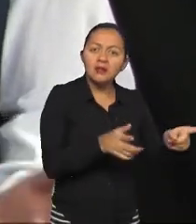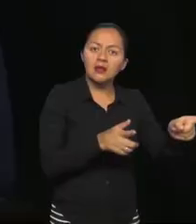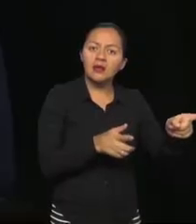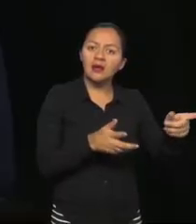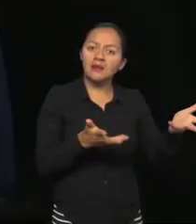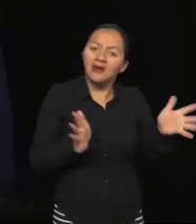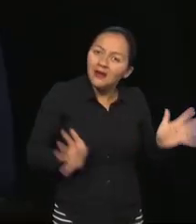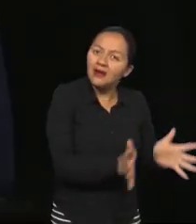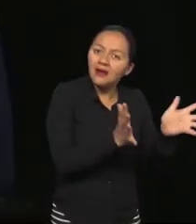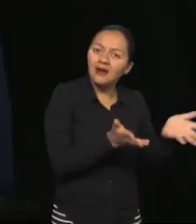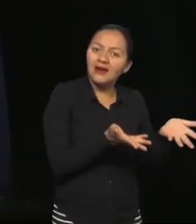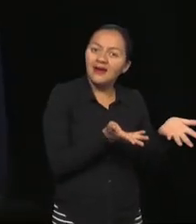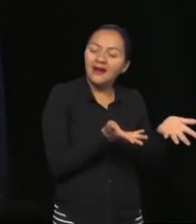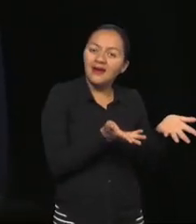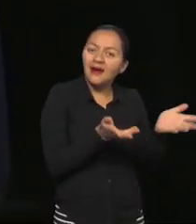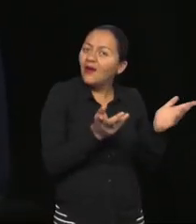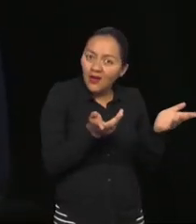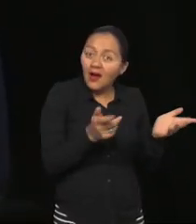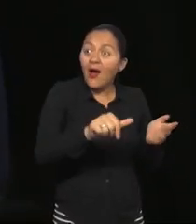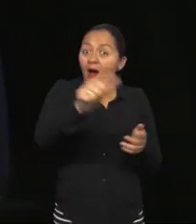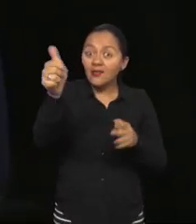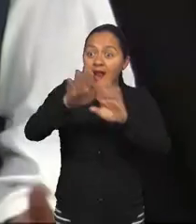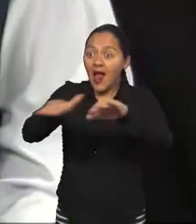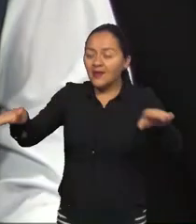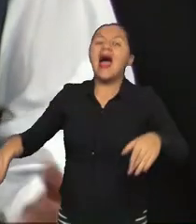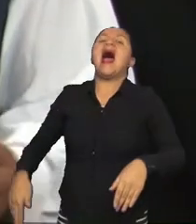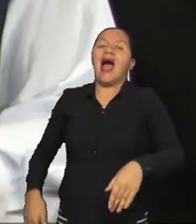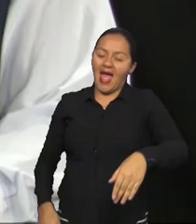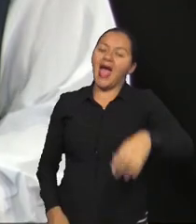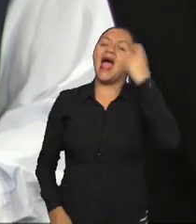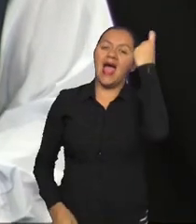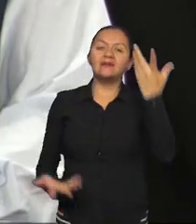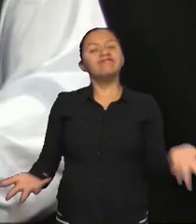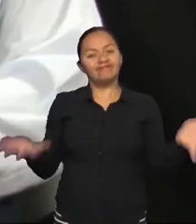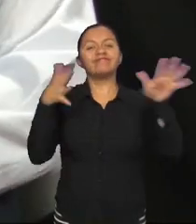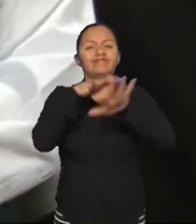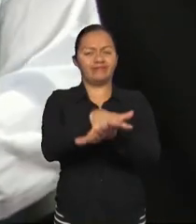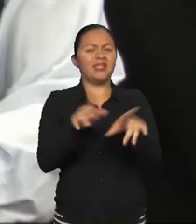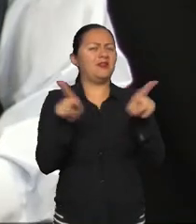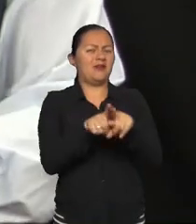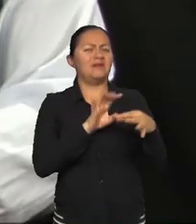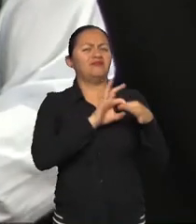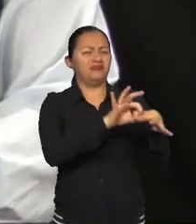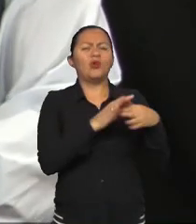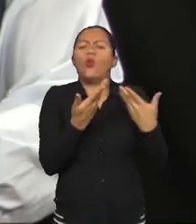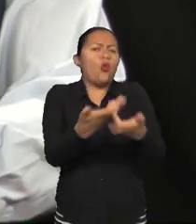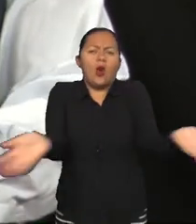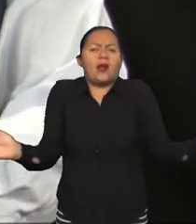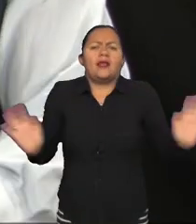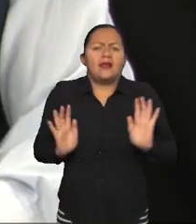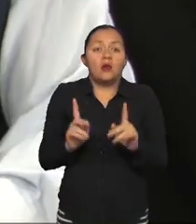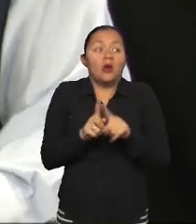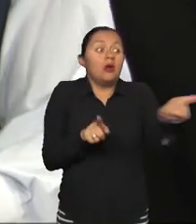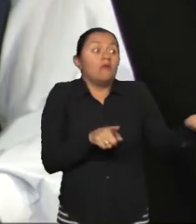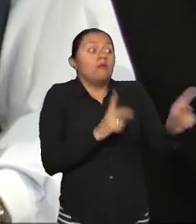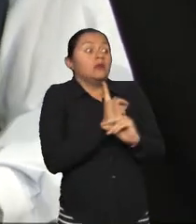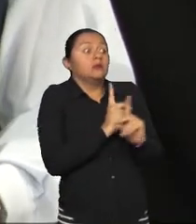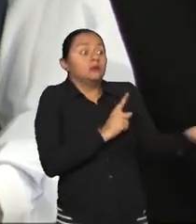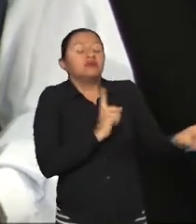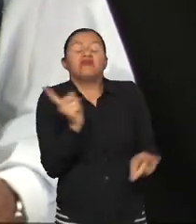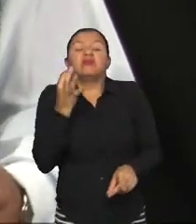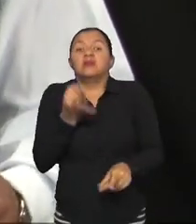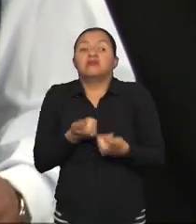echar una mano. ¿Para qué? Para que los otros estudiantes también se integren y le vean como Juan, Pedro, María, en lugar de una persona